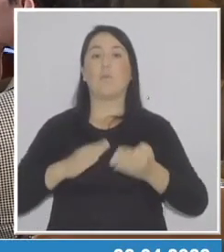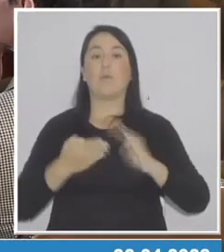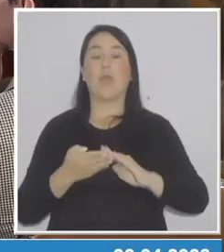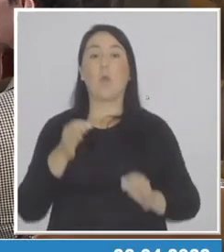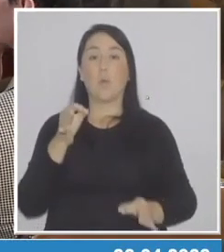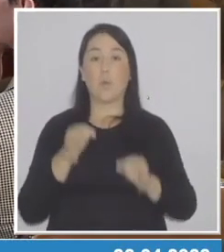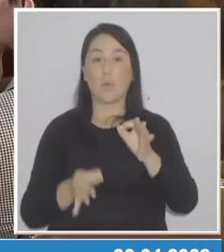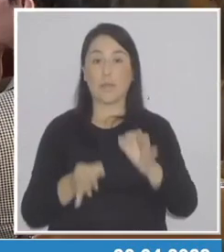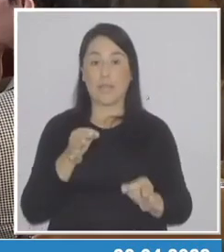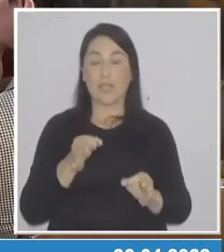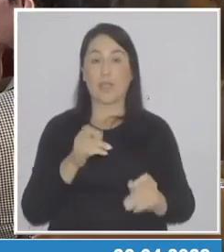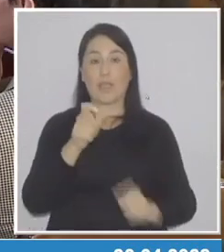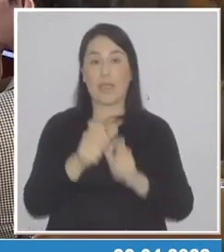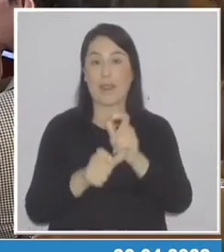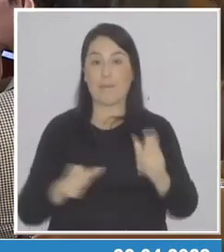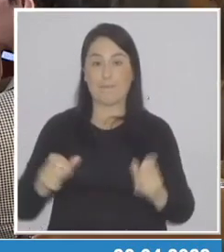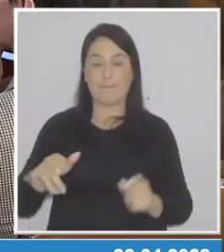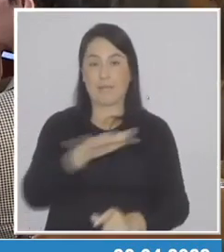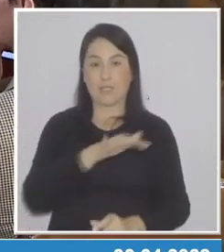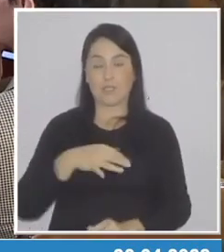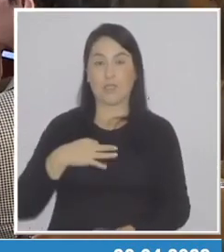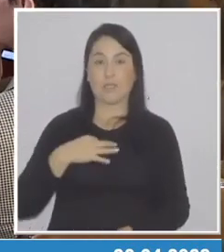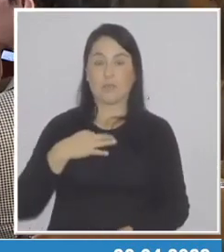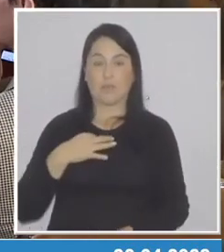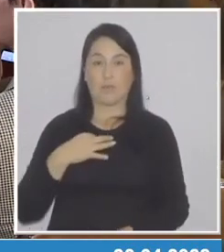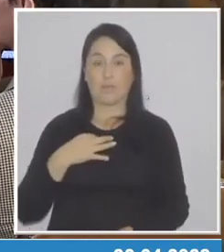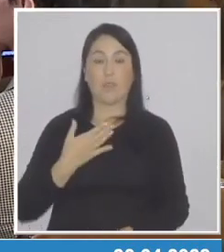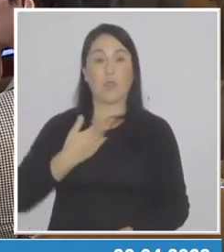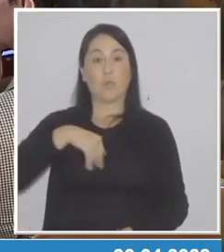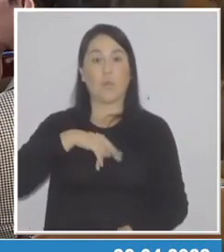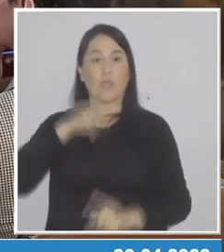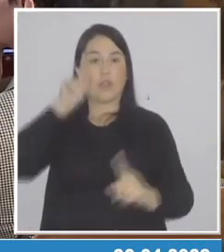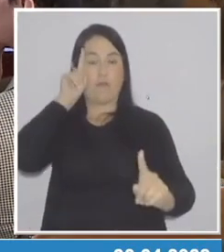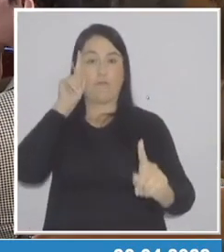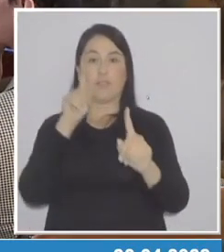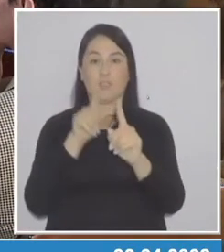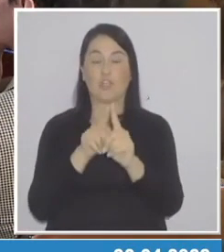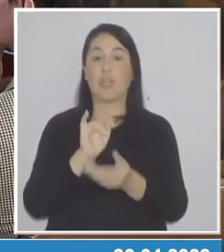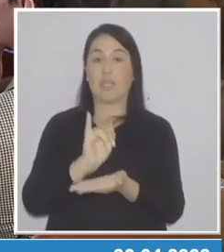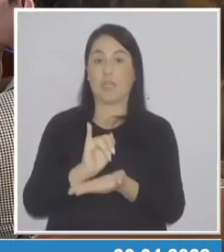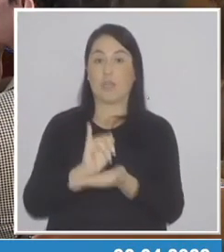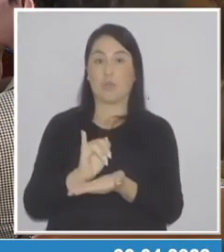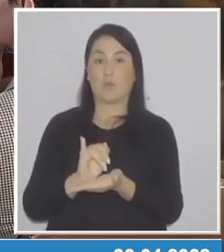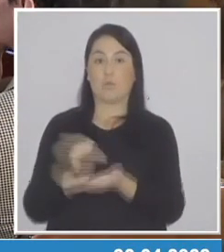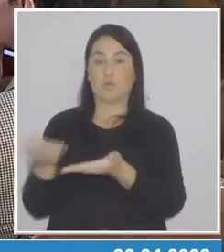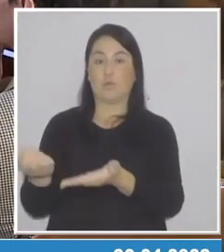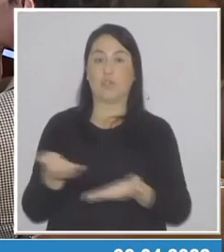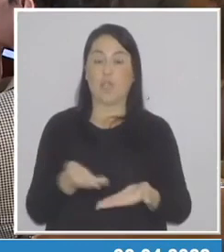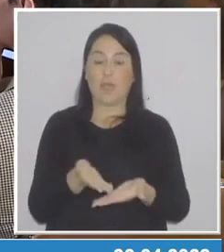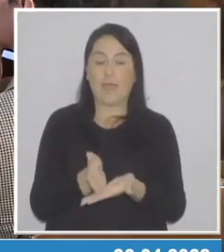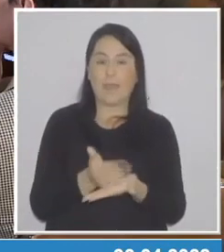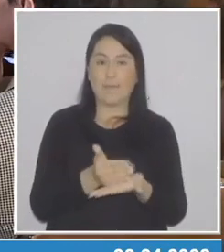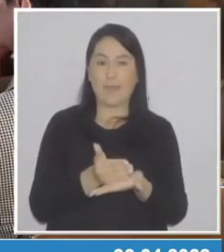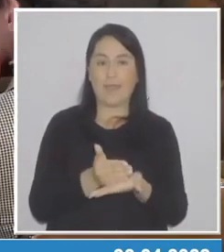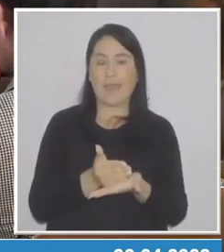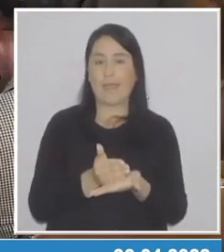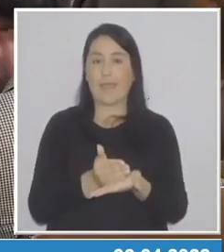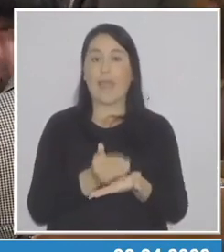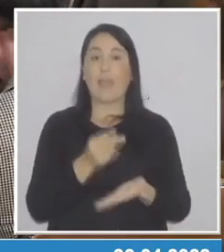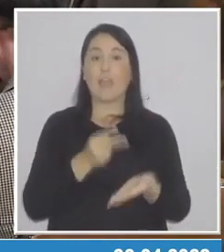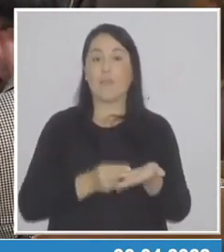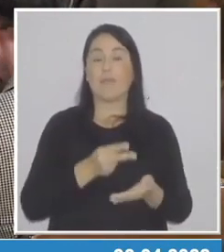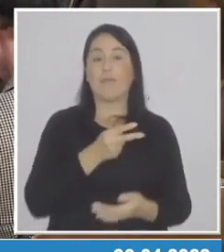en general. Nuestra misión institucional recogida en el Plan Estratégico